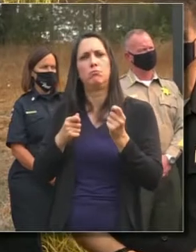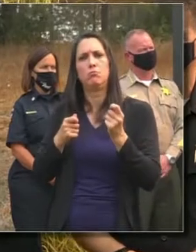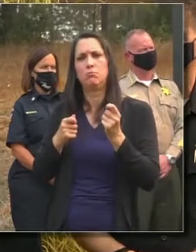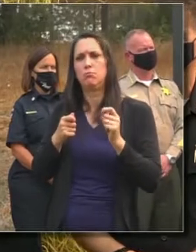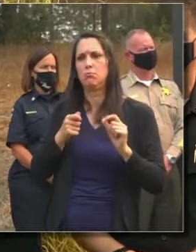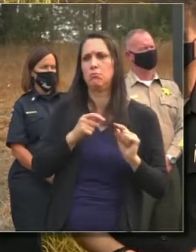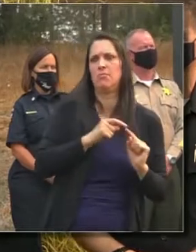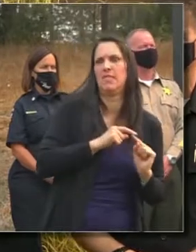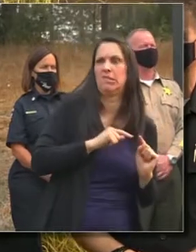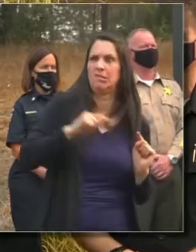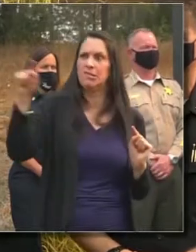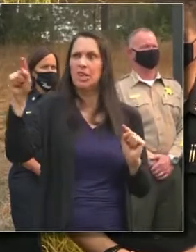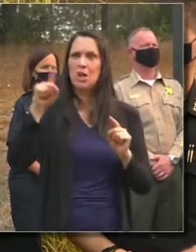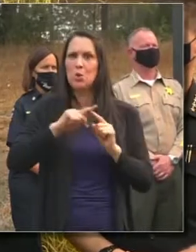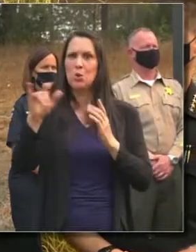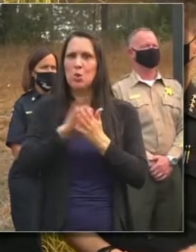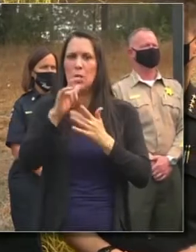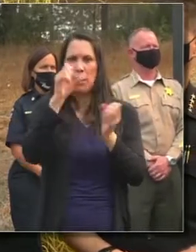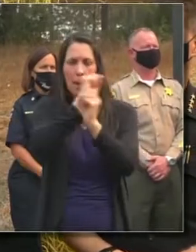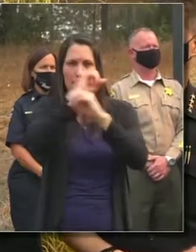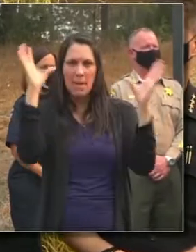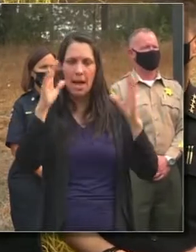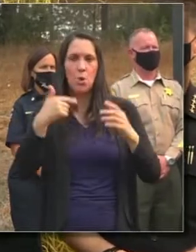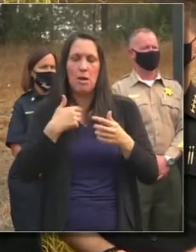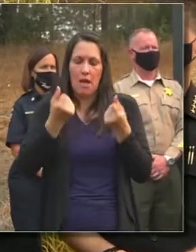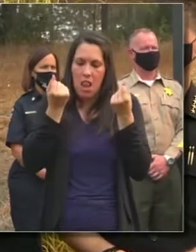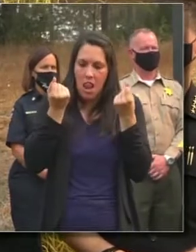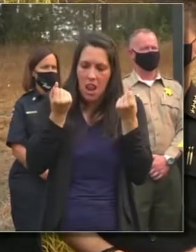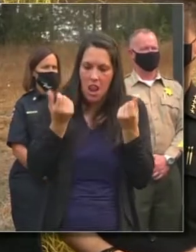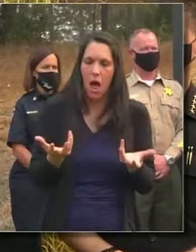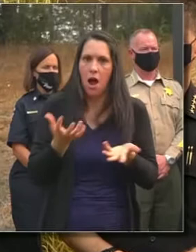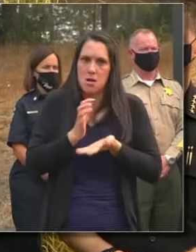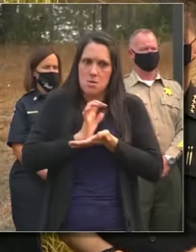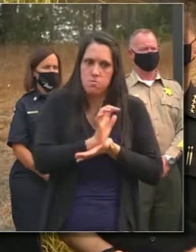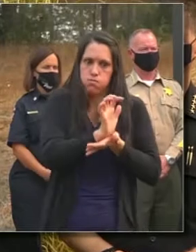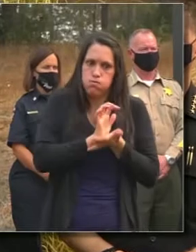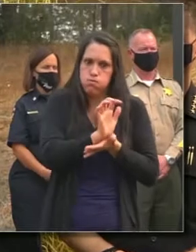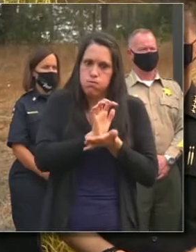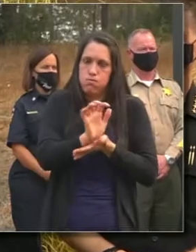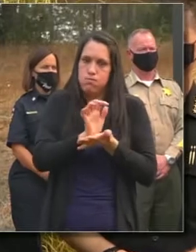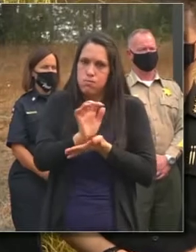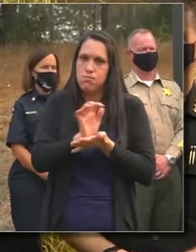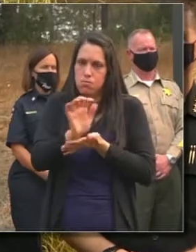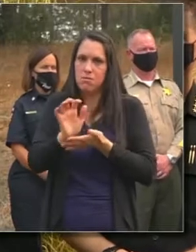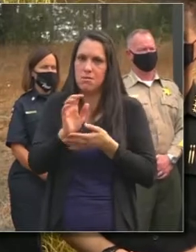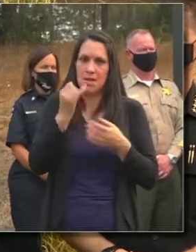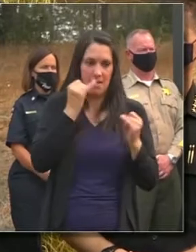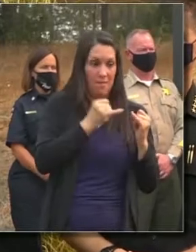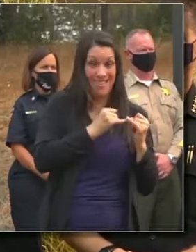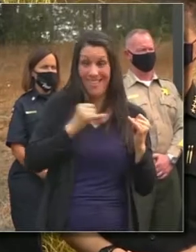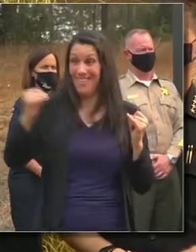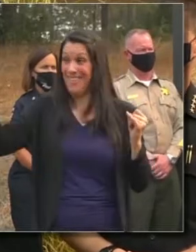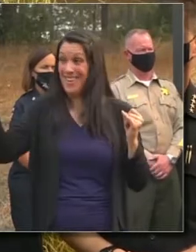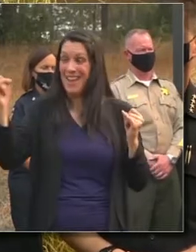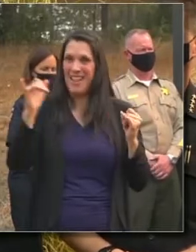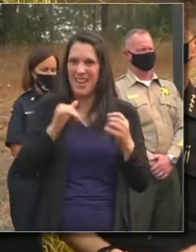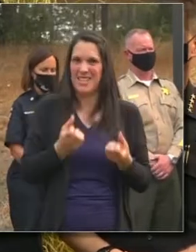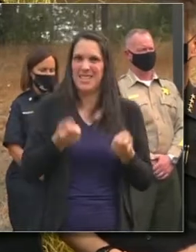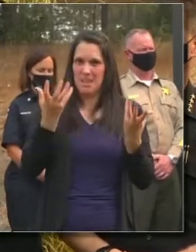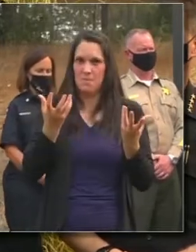hasta la ciudad de nueva york tanto hemos creado hemos creado mucho trabajo que nos falta por hacer